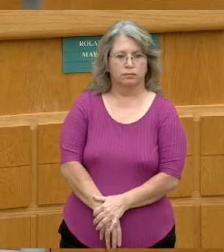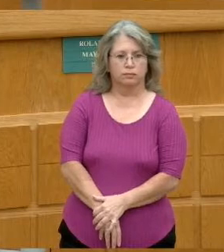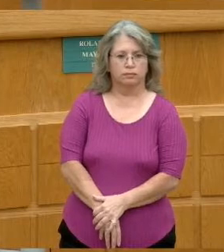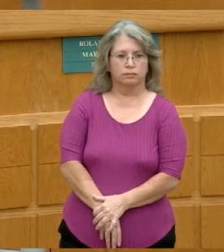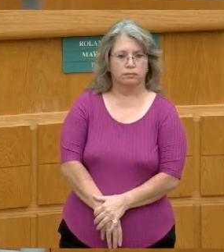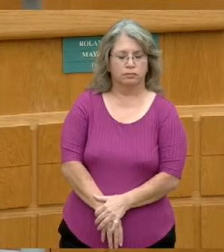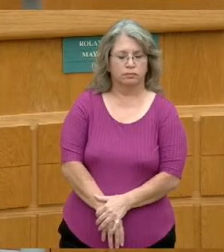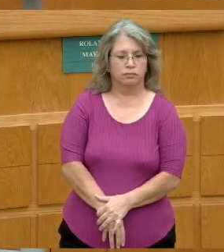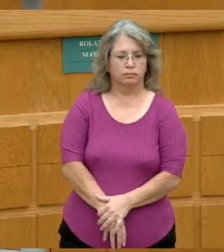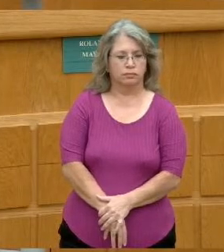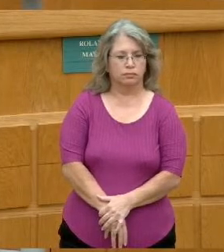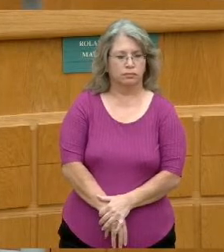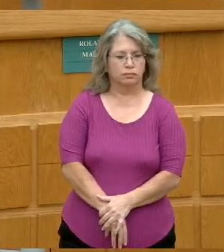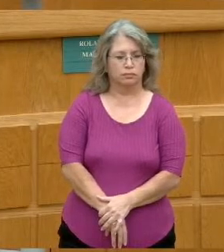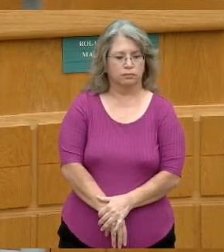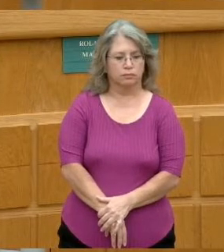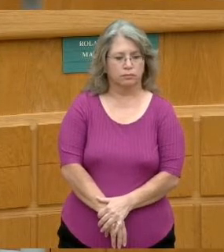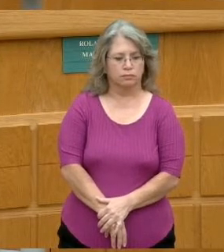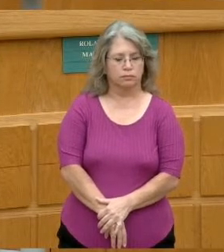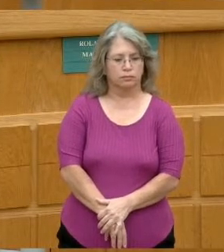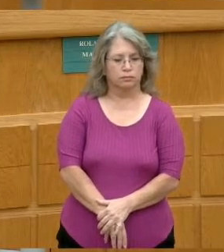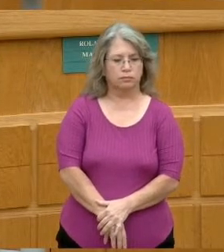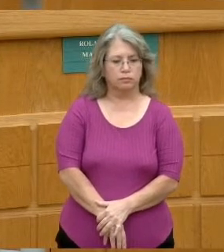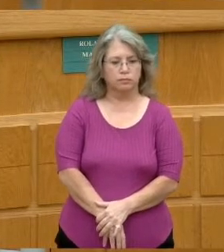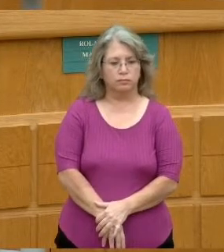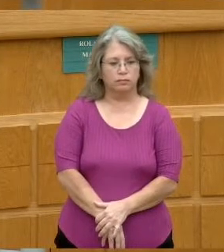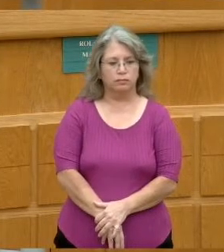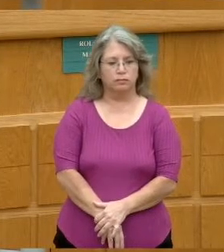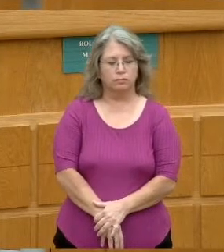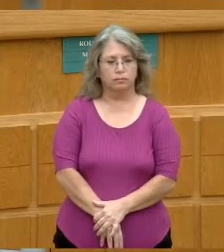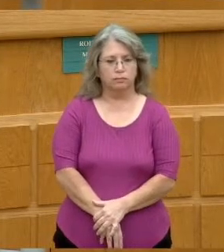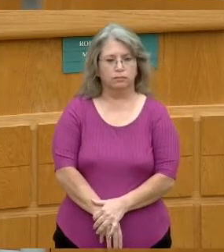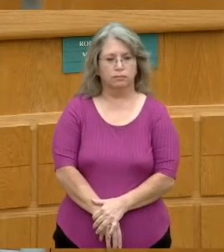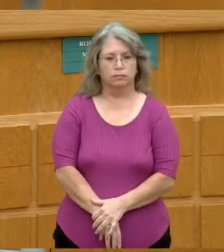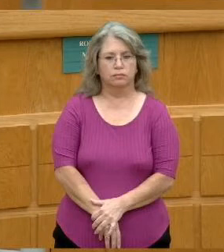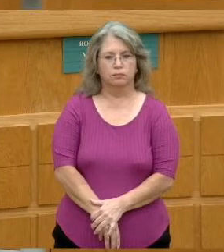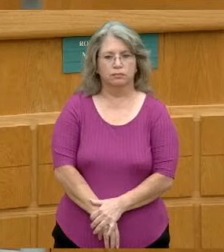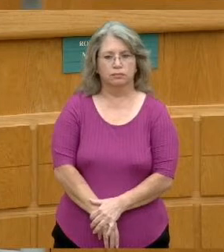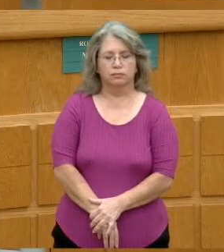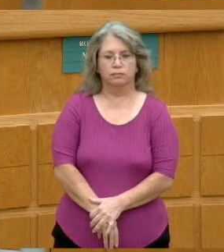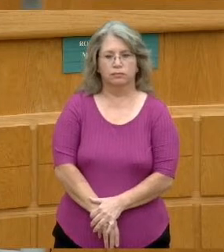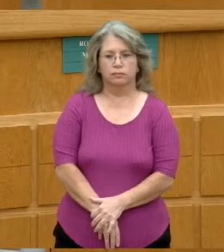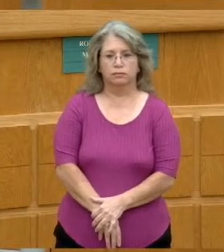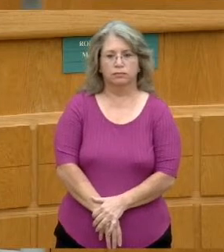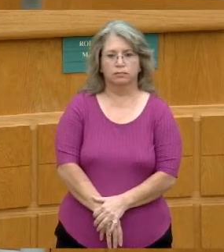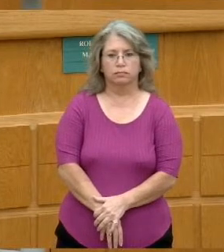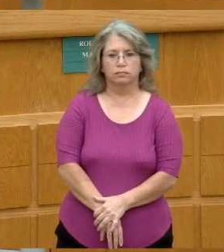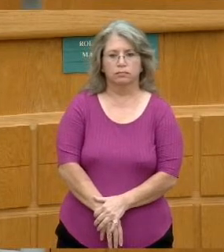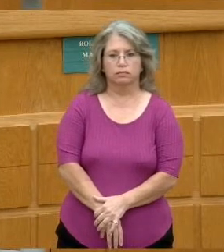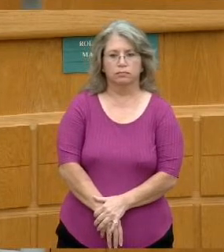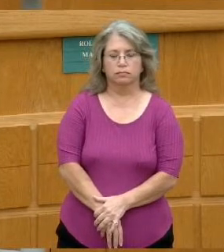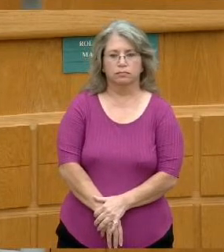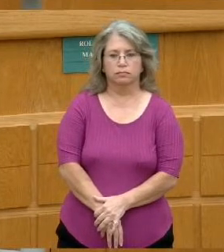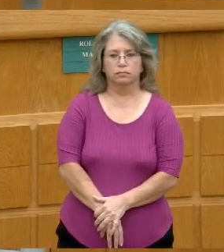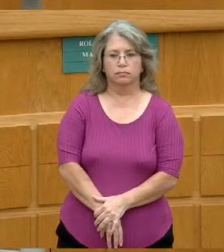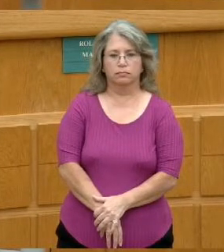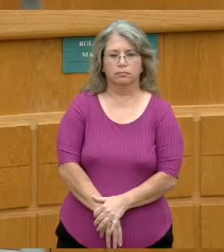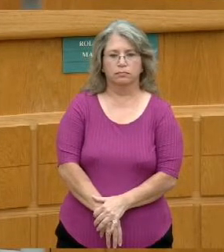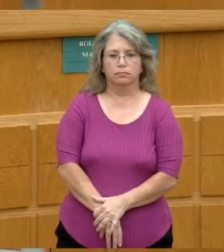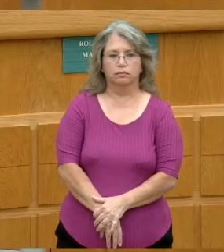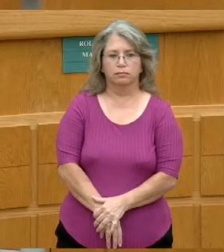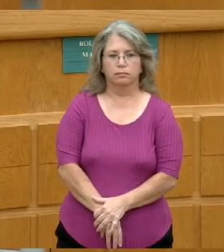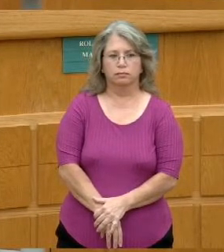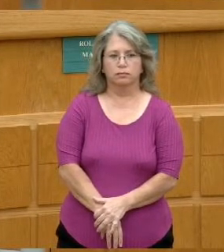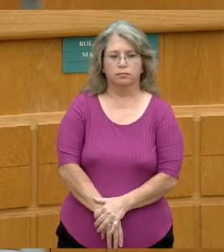los resultados que esperábamos y evitar más contagios siguiendo las pausas sanitarias. Disfrute de este fin de semana del Día de la Madre de manera segura y